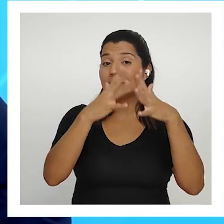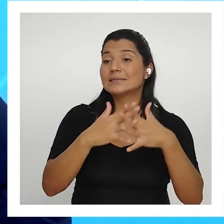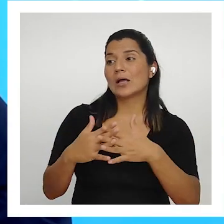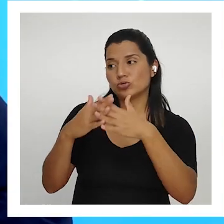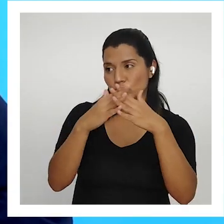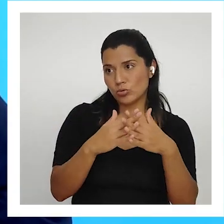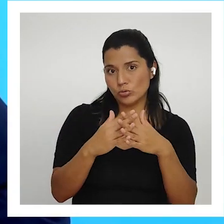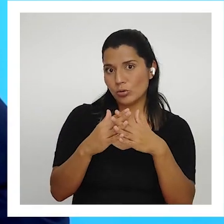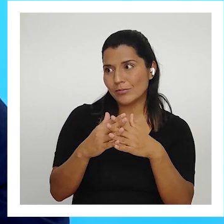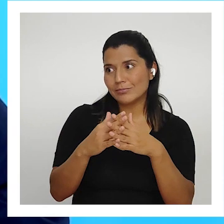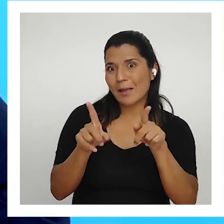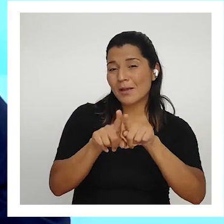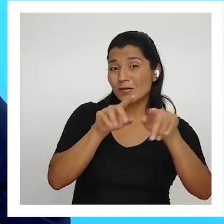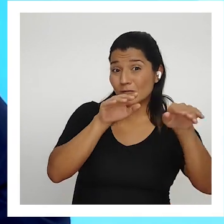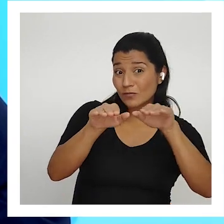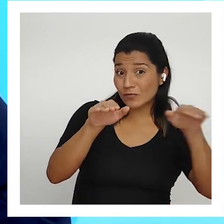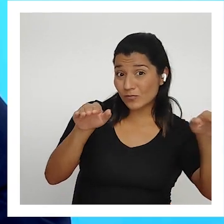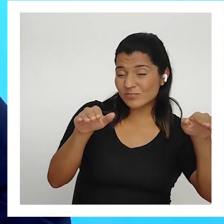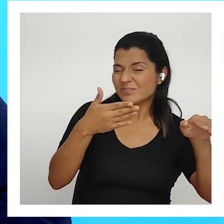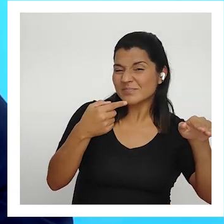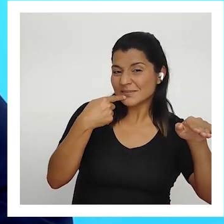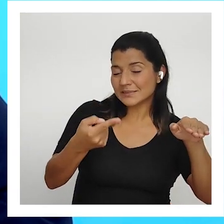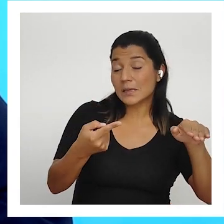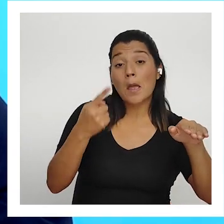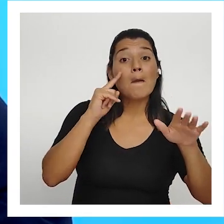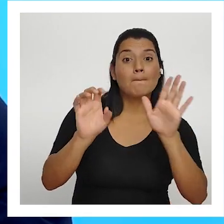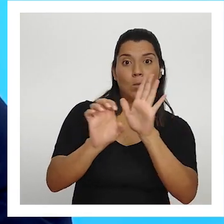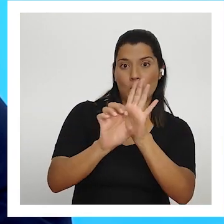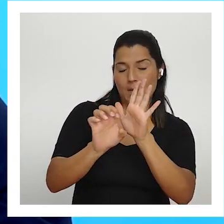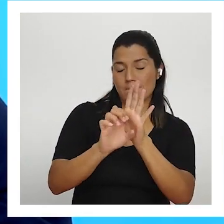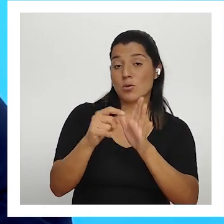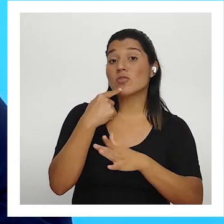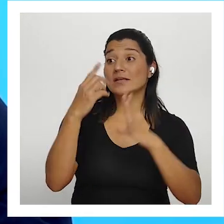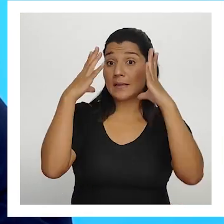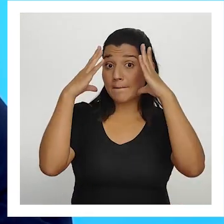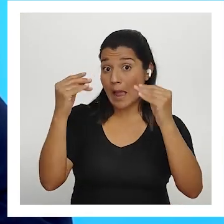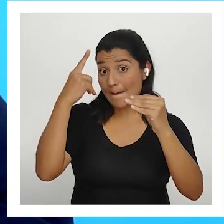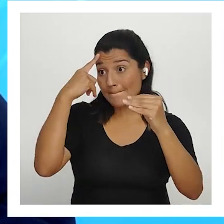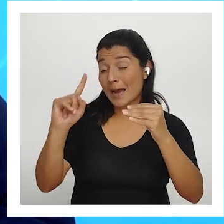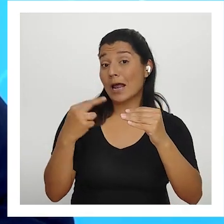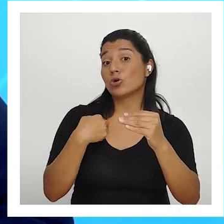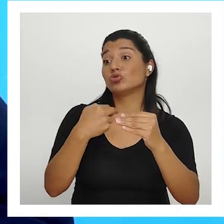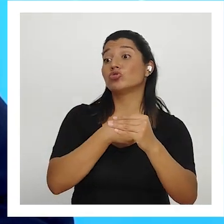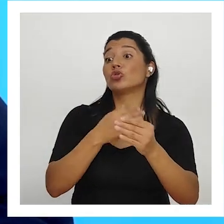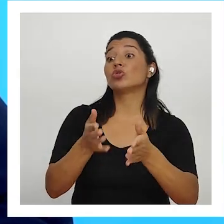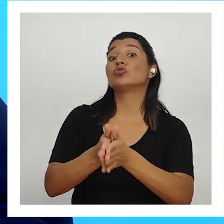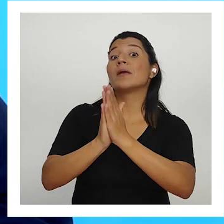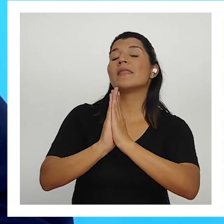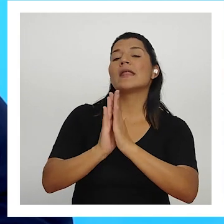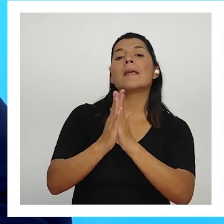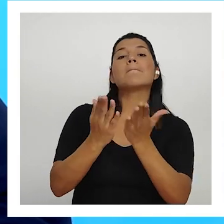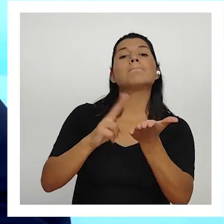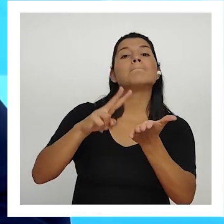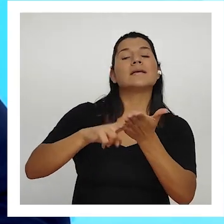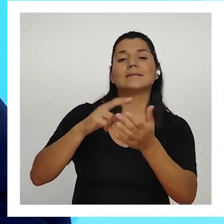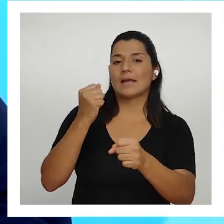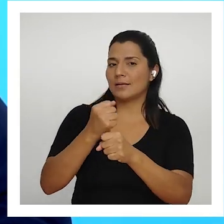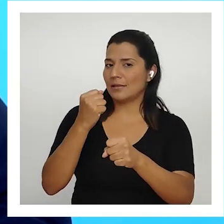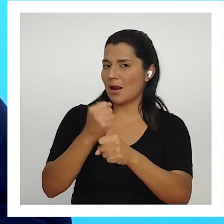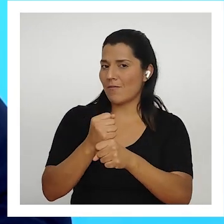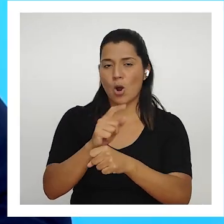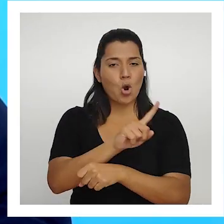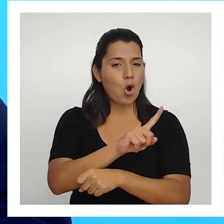por ejemplo, y contactar yo a los medios que dispone esa empresa por medio de su página electrónica o sus redes sociales, y verificar si